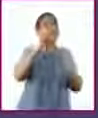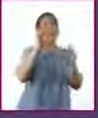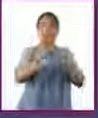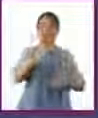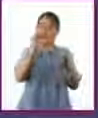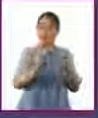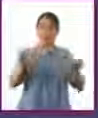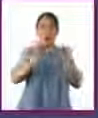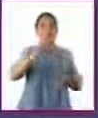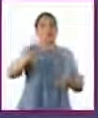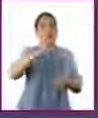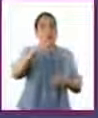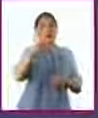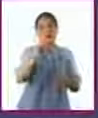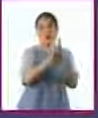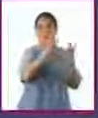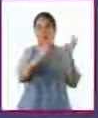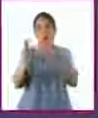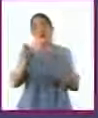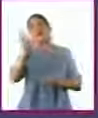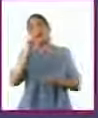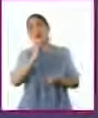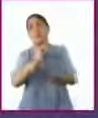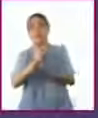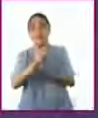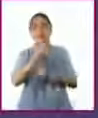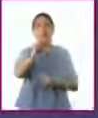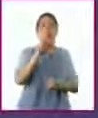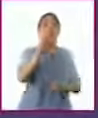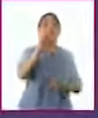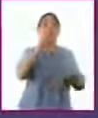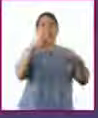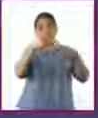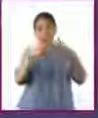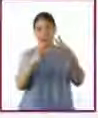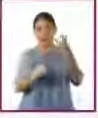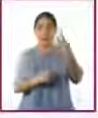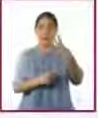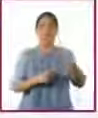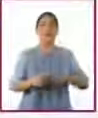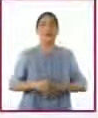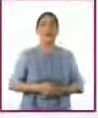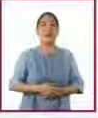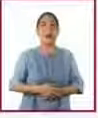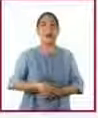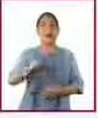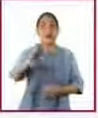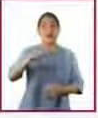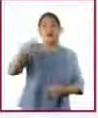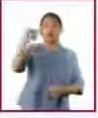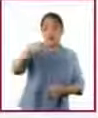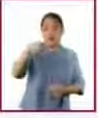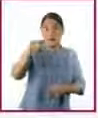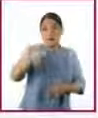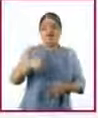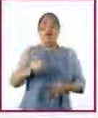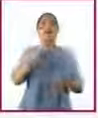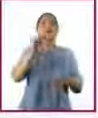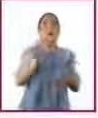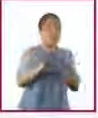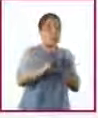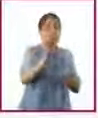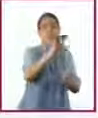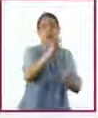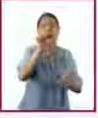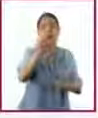una biblioteca o en internet. Veamos las cuatro opciones. Por nombre, se recomienda escribir primero el